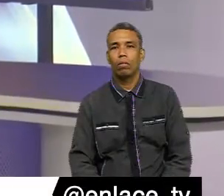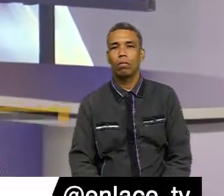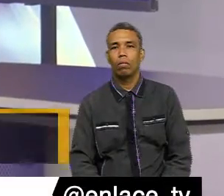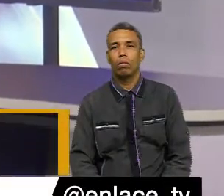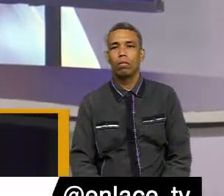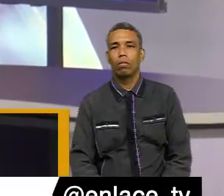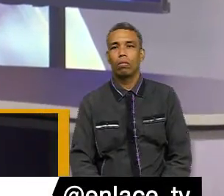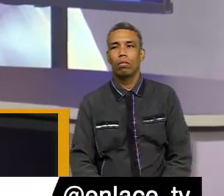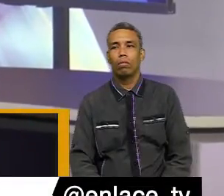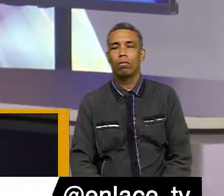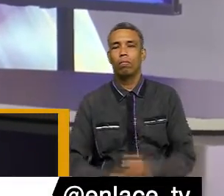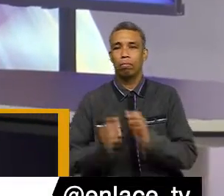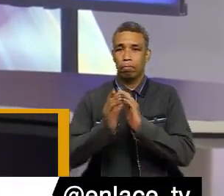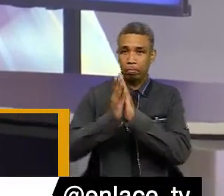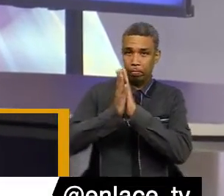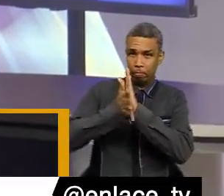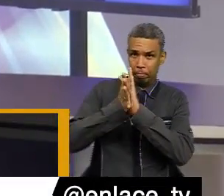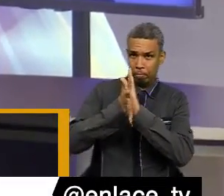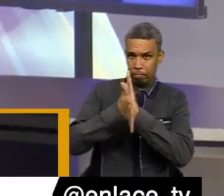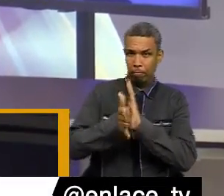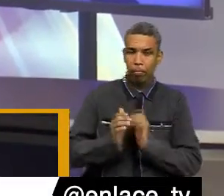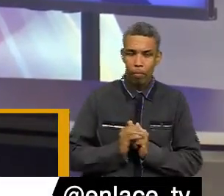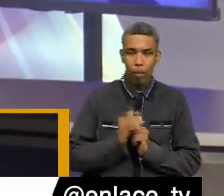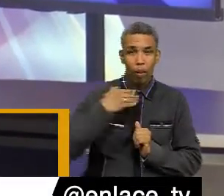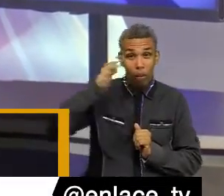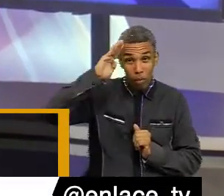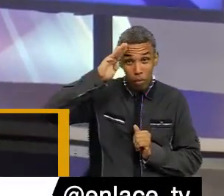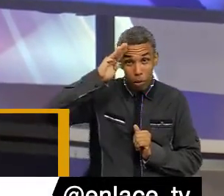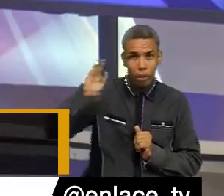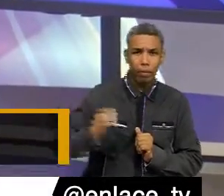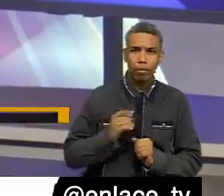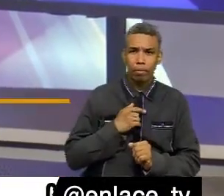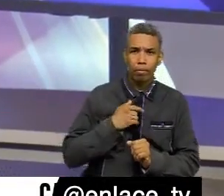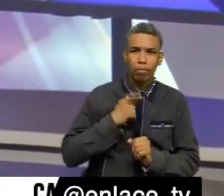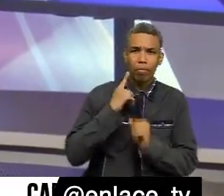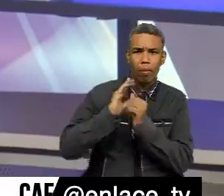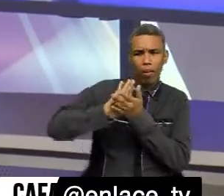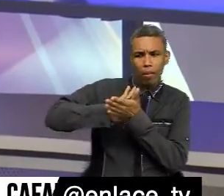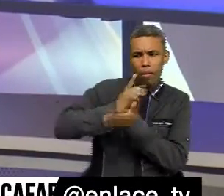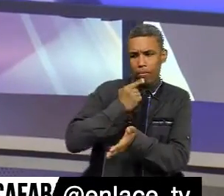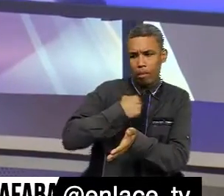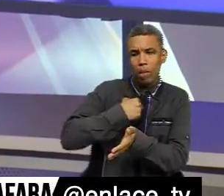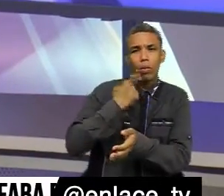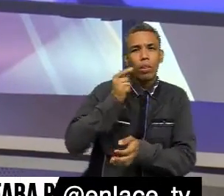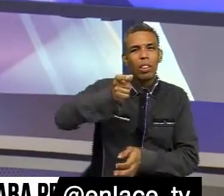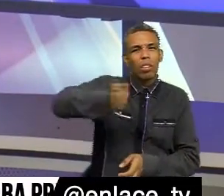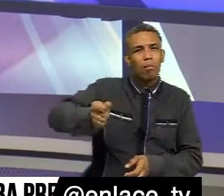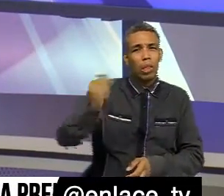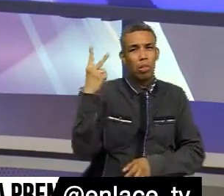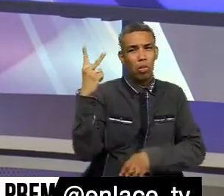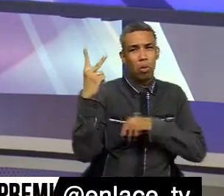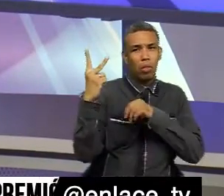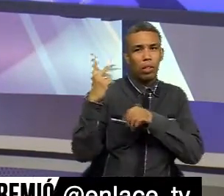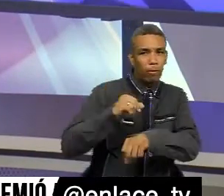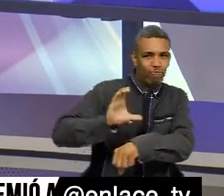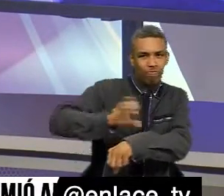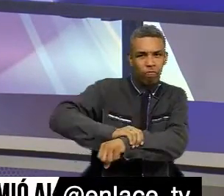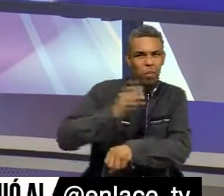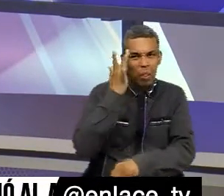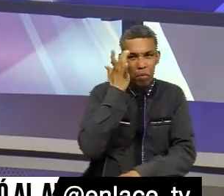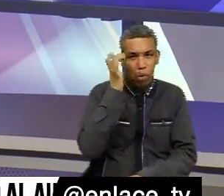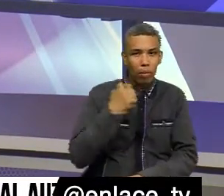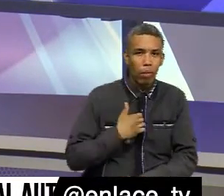Inicio esta información hablándoles de la Policía Nacional, que reportó la captura en las últimas horas de dos sujetos a quienes se les indica deporte ilegal de